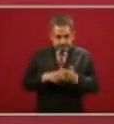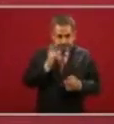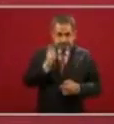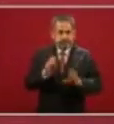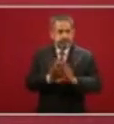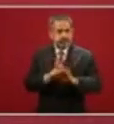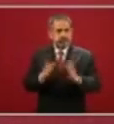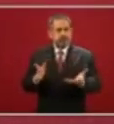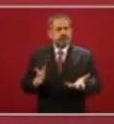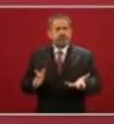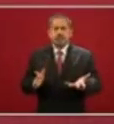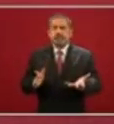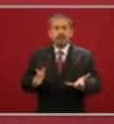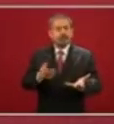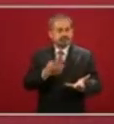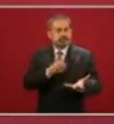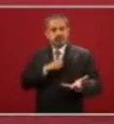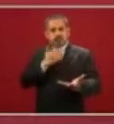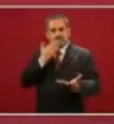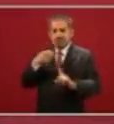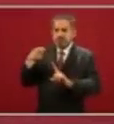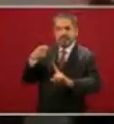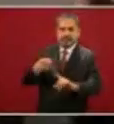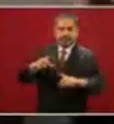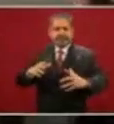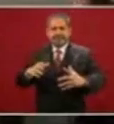servicios de salud, de comunicación de riesgos,